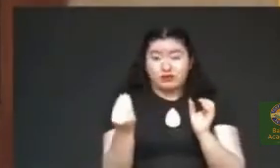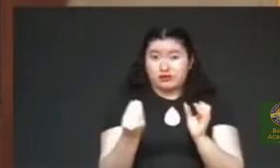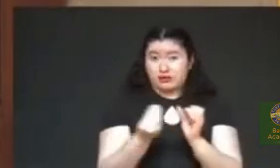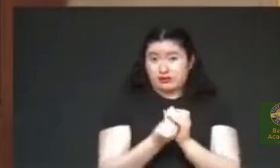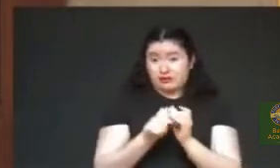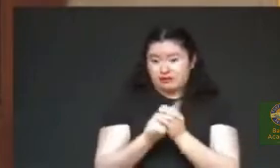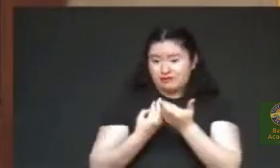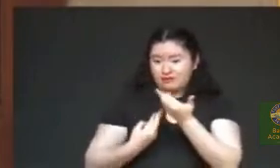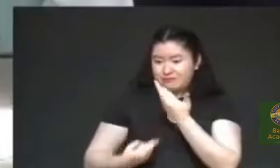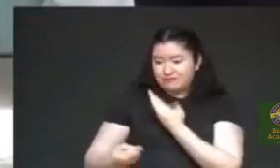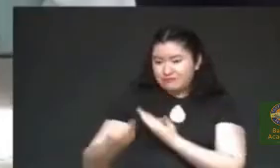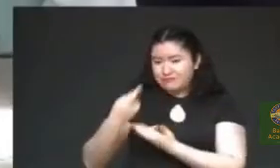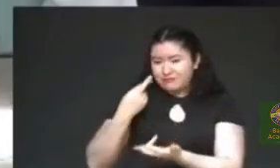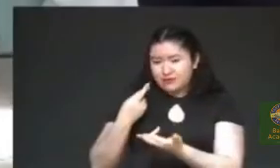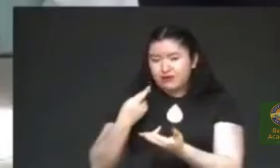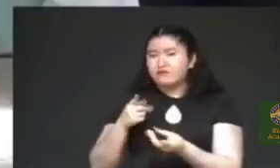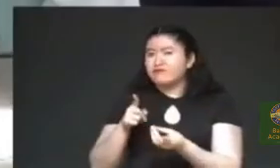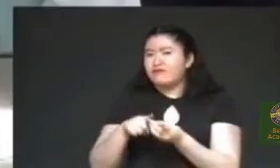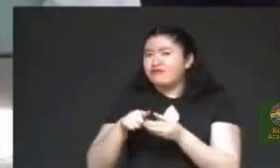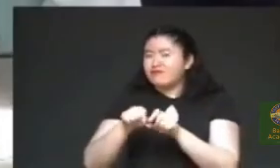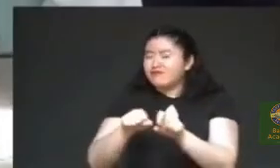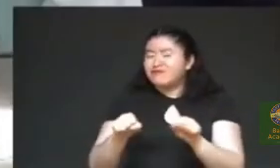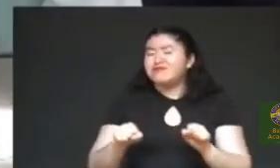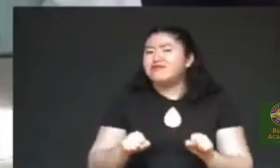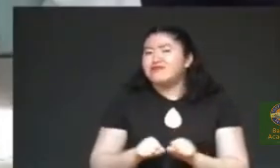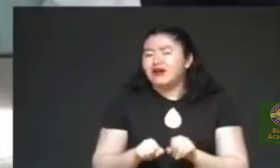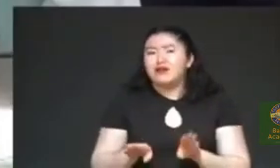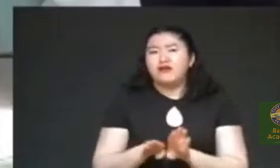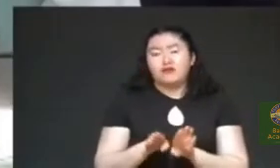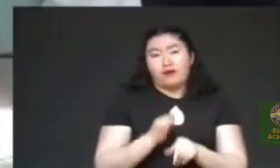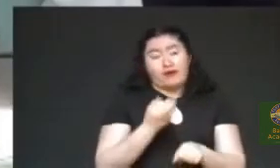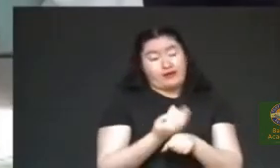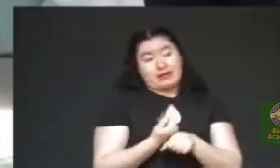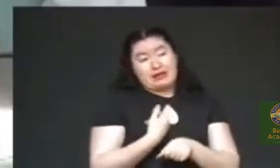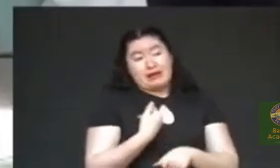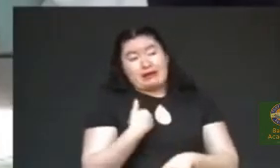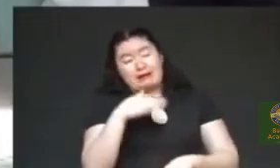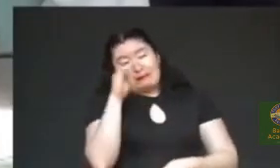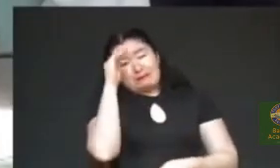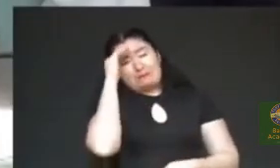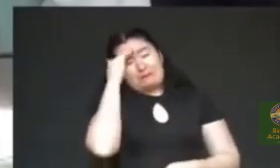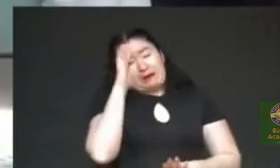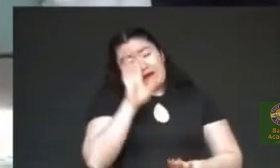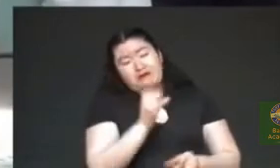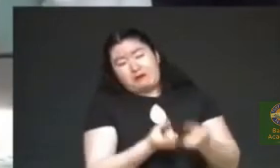dando termómetros más claros, más allá de la especulación o más allá de